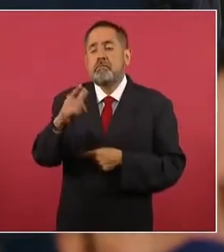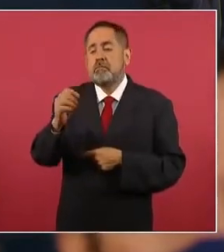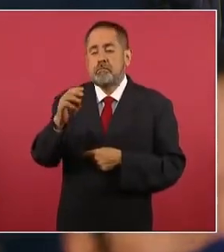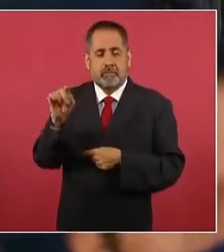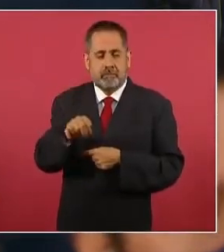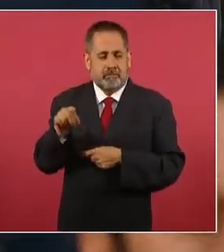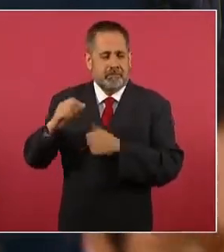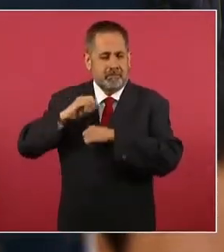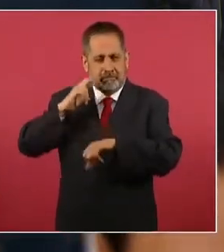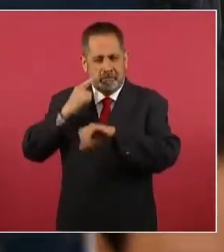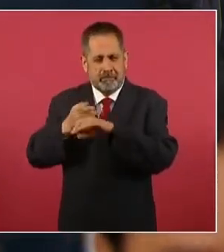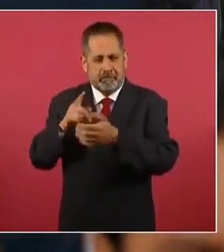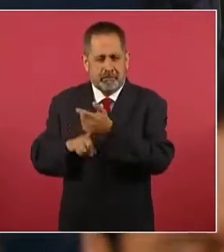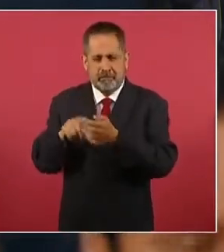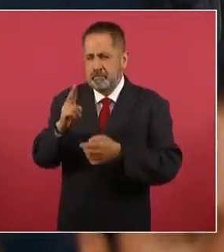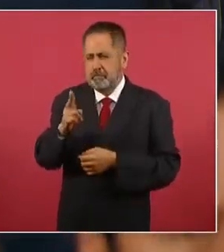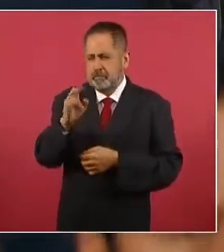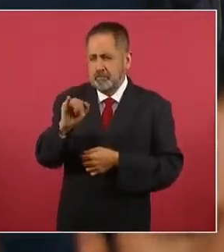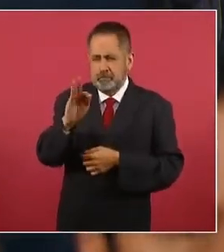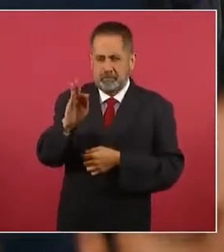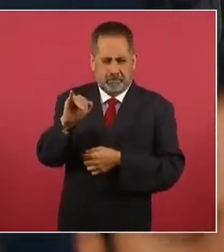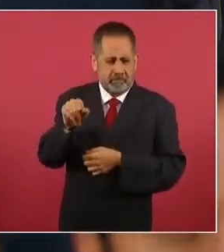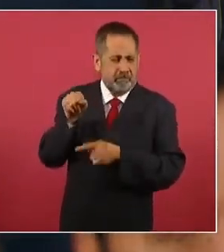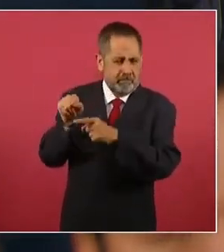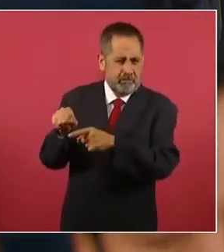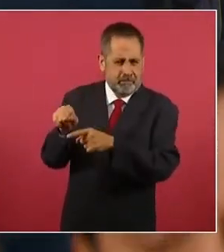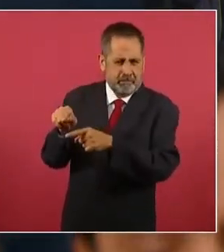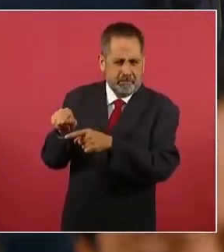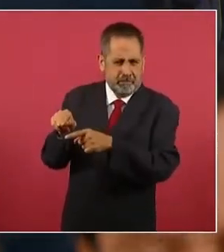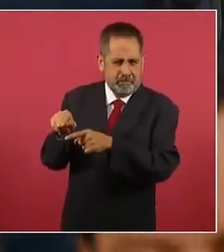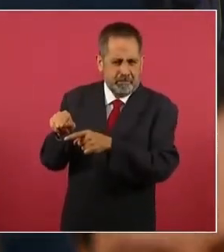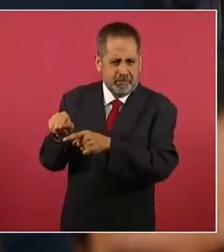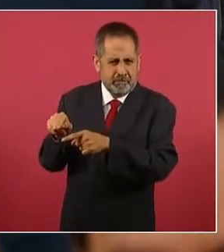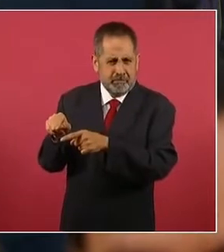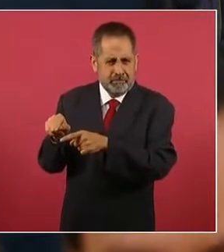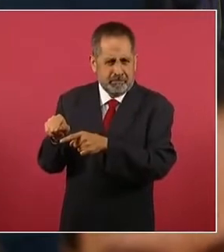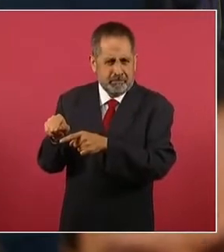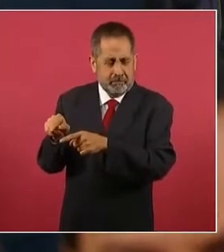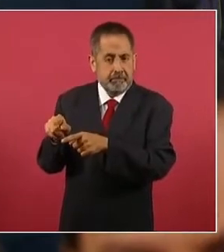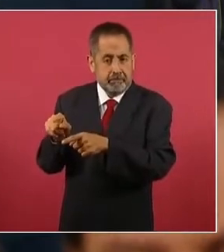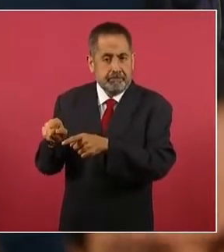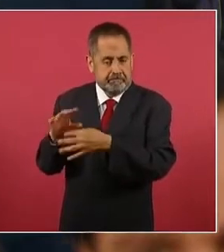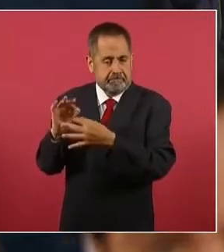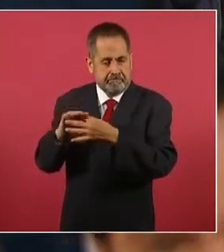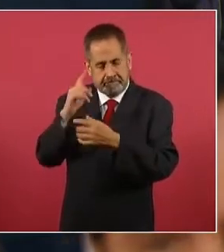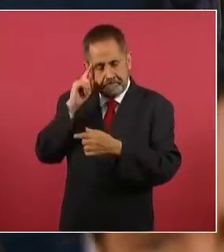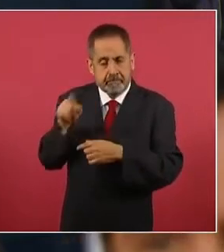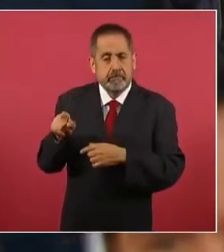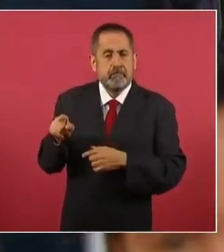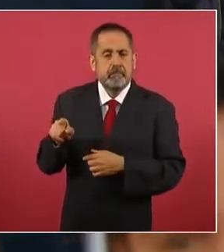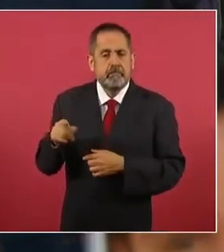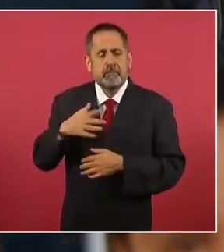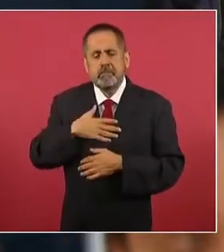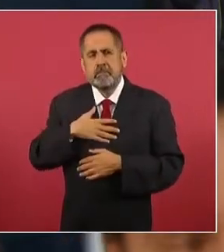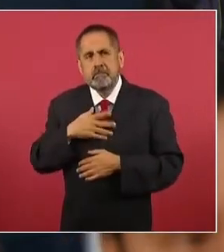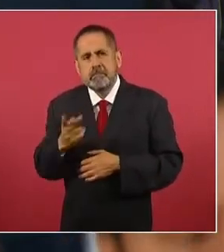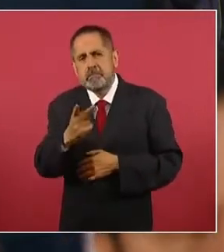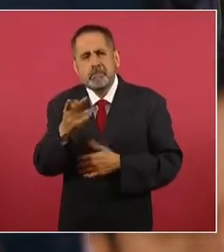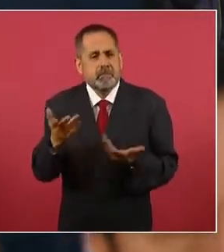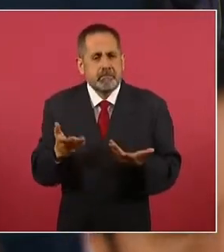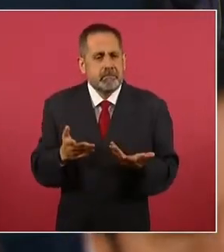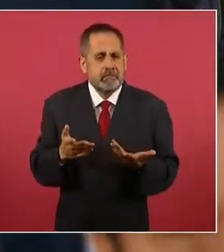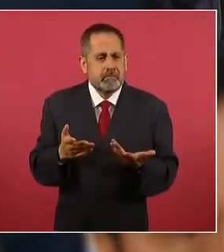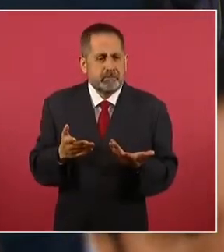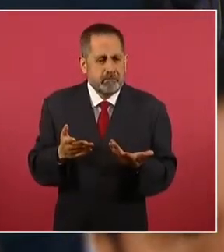del Instituto, de la Unidad de Investigación Financiera, yo preguntarle, presidente, a él